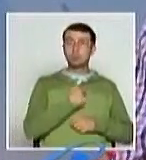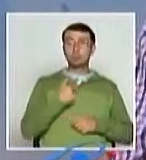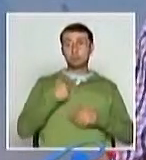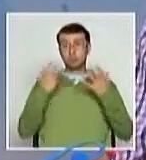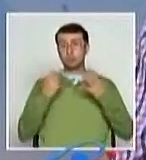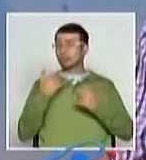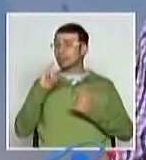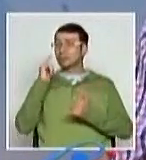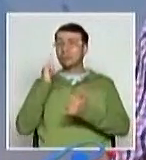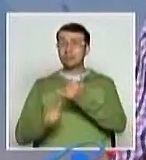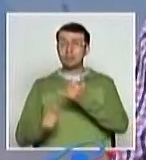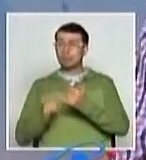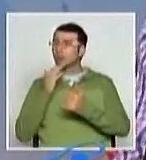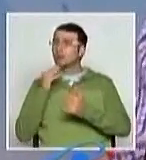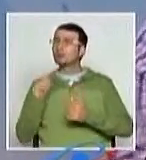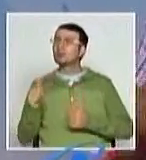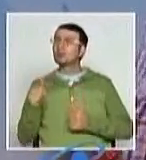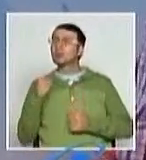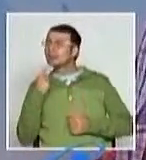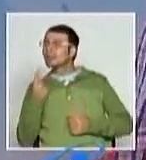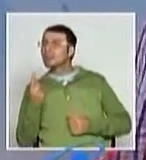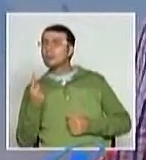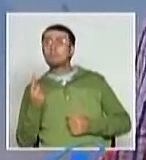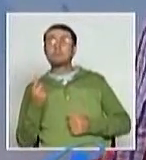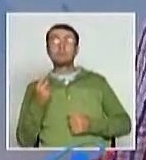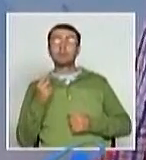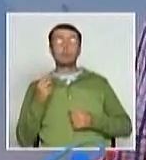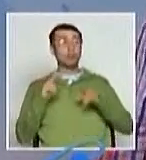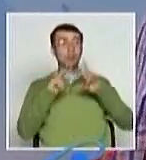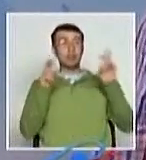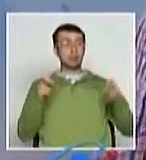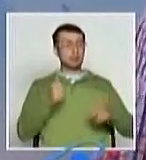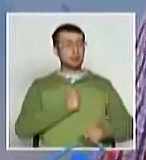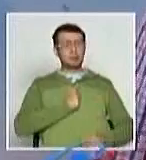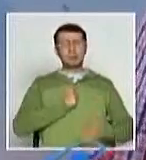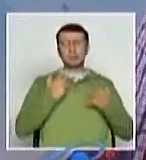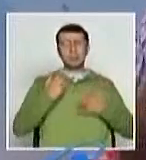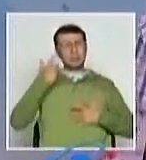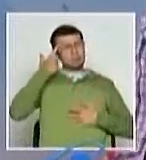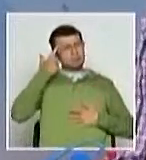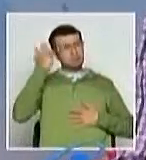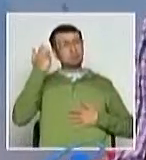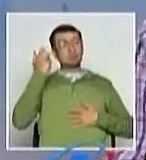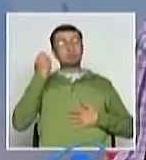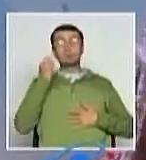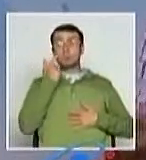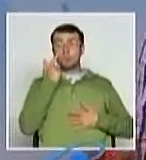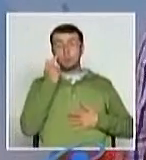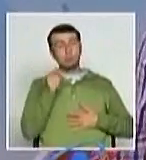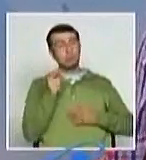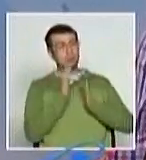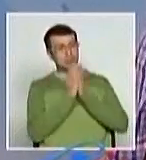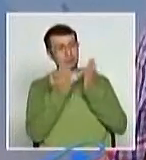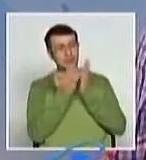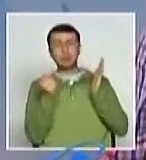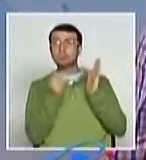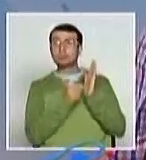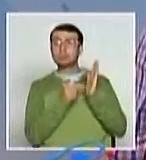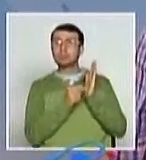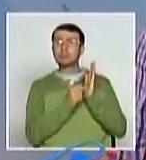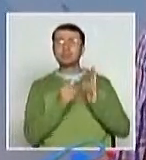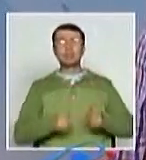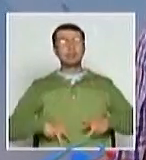finalmente Cuando decía César la persona llega al tema del suicidio tengan muy presente este libro de la la vida y sus